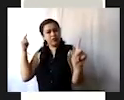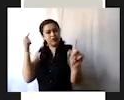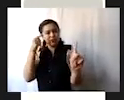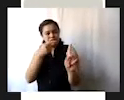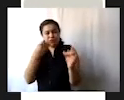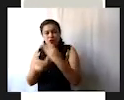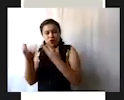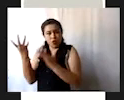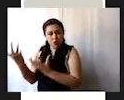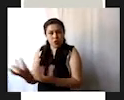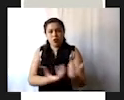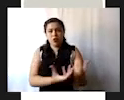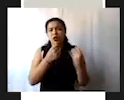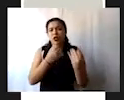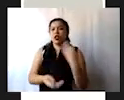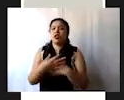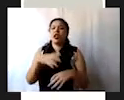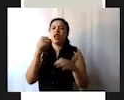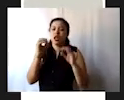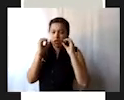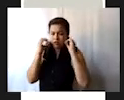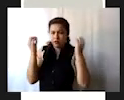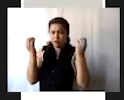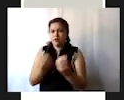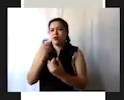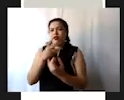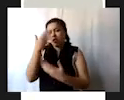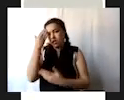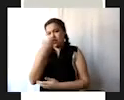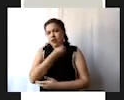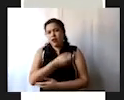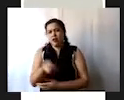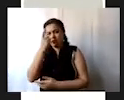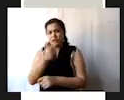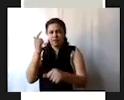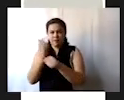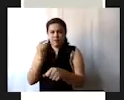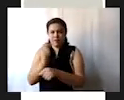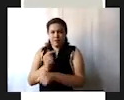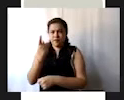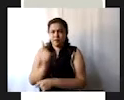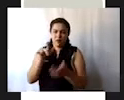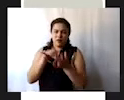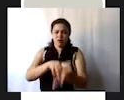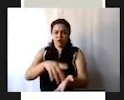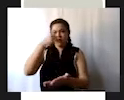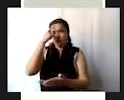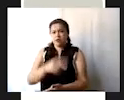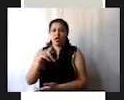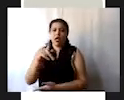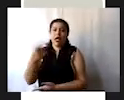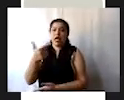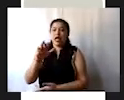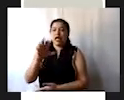balanza y se busca que todas las organizaciones sean capaces de identificar sus contribuciones a esto. Greenpeace también,